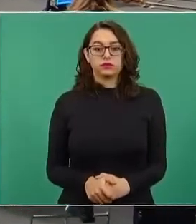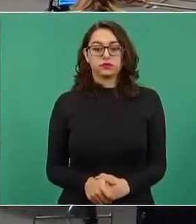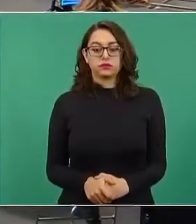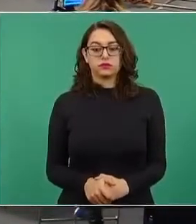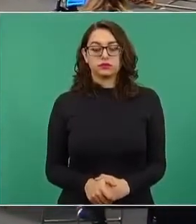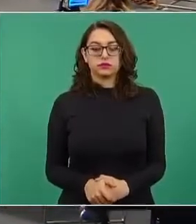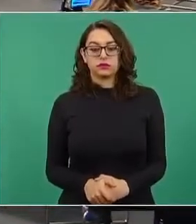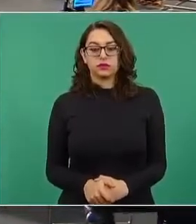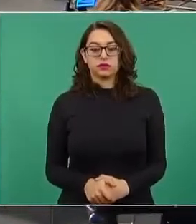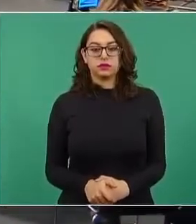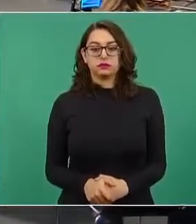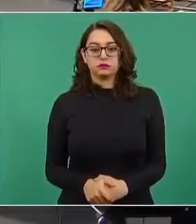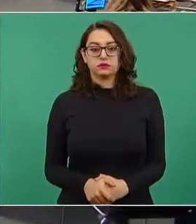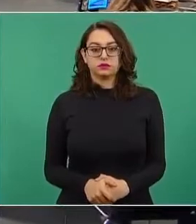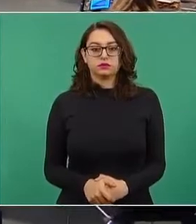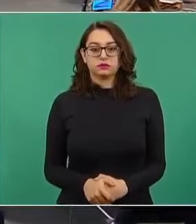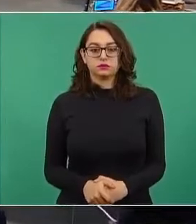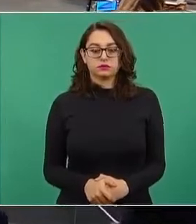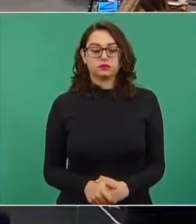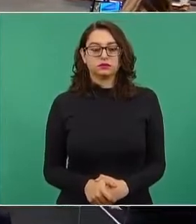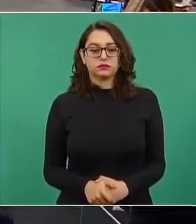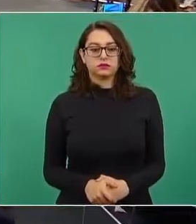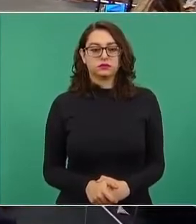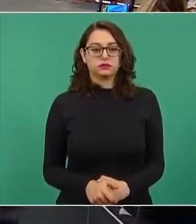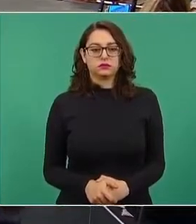Nomás una aclaración. Sí.